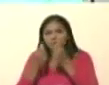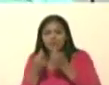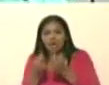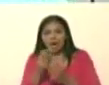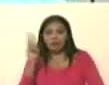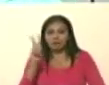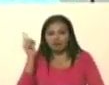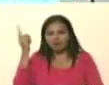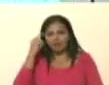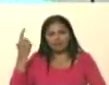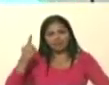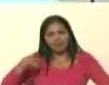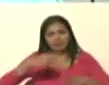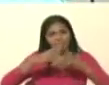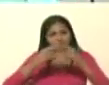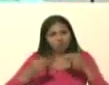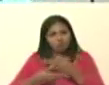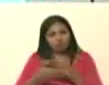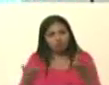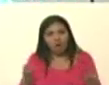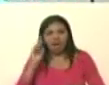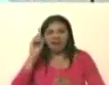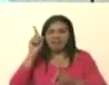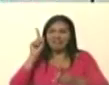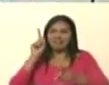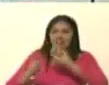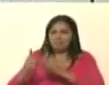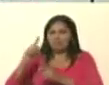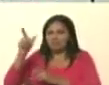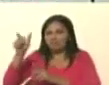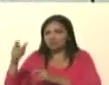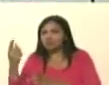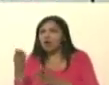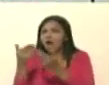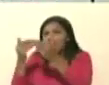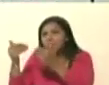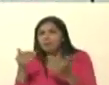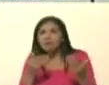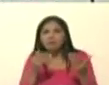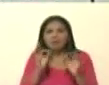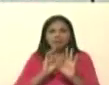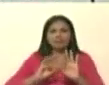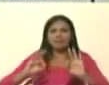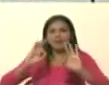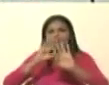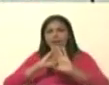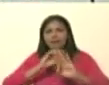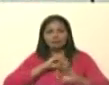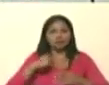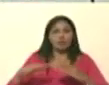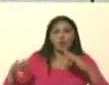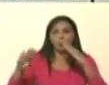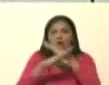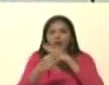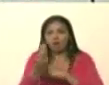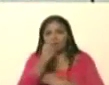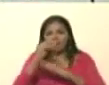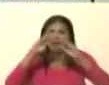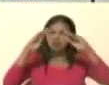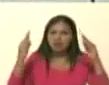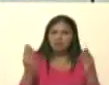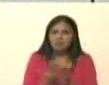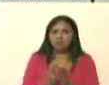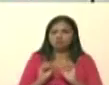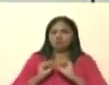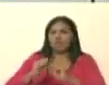que lo tenemos todo para no depender de nadie y si nos bloquean el alimento en el mundo que